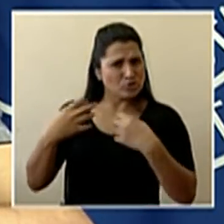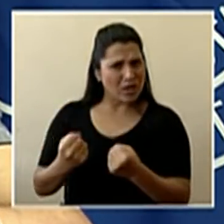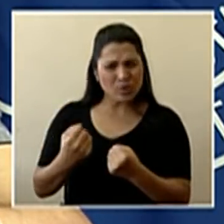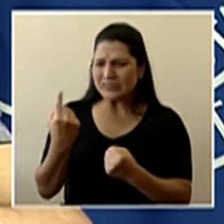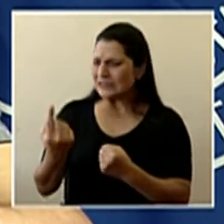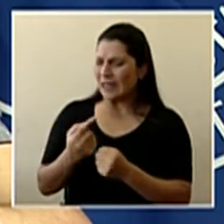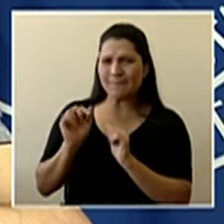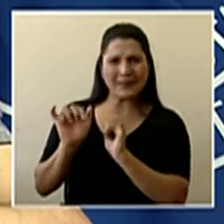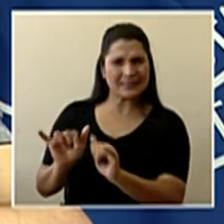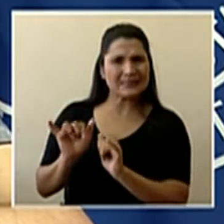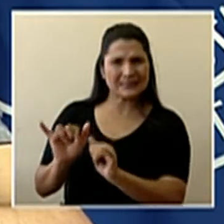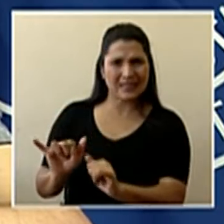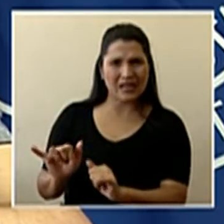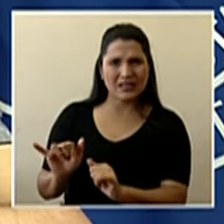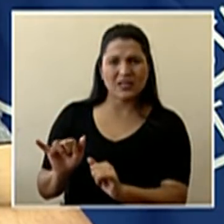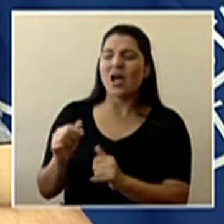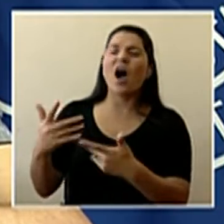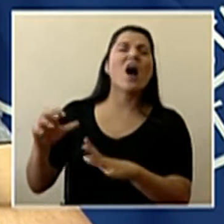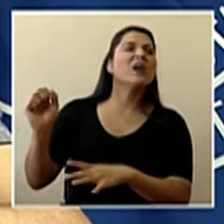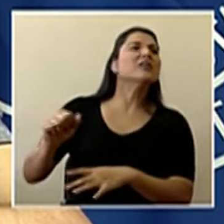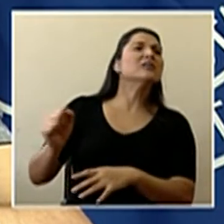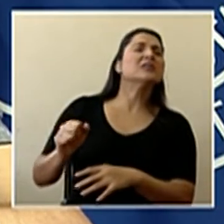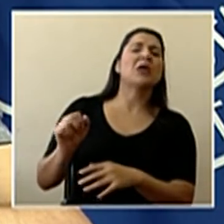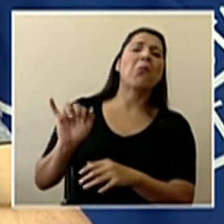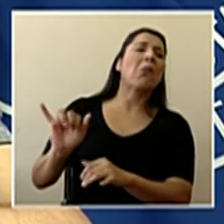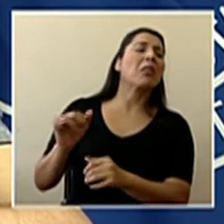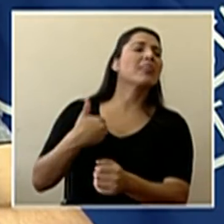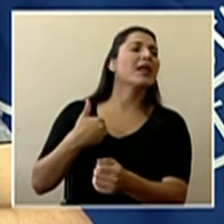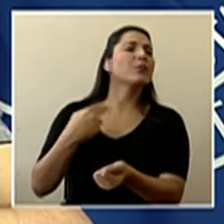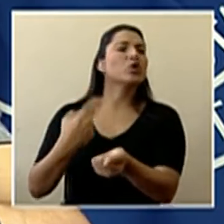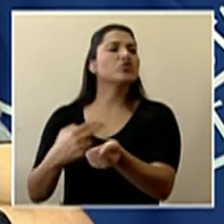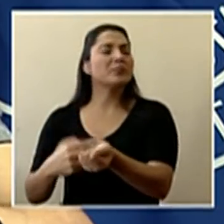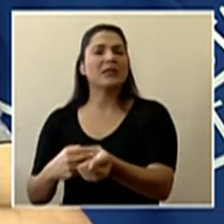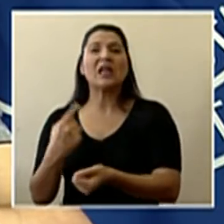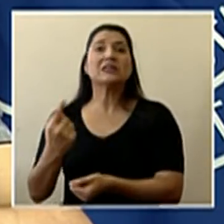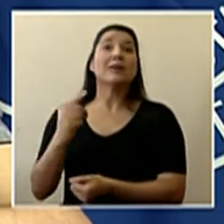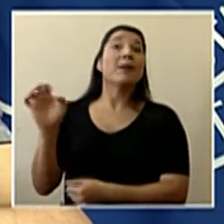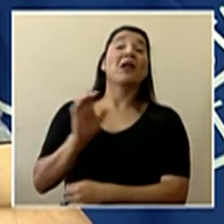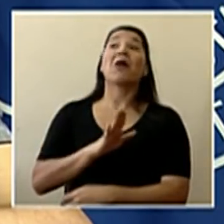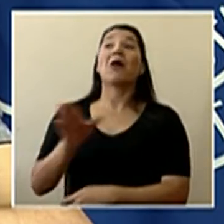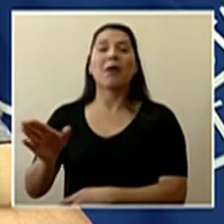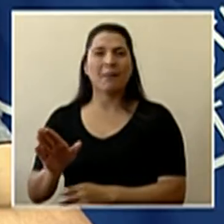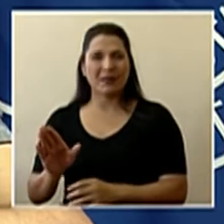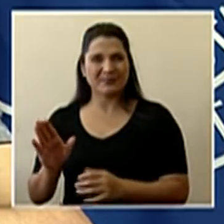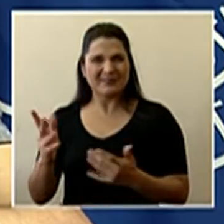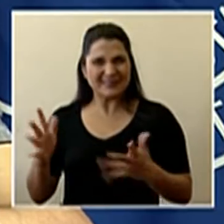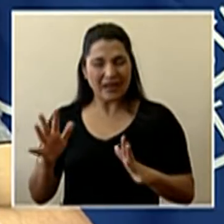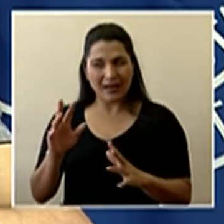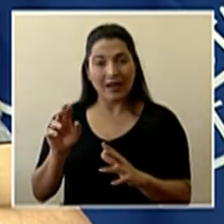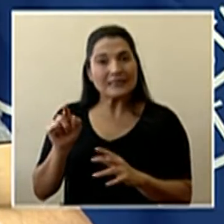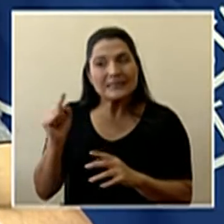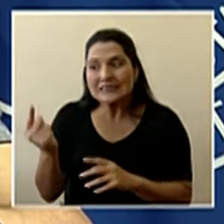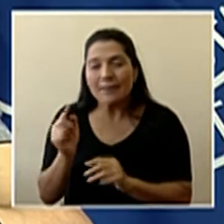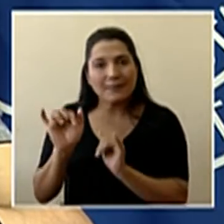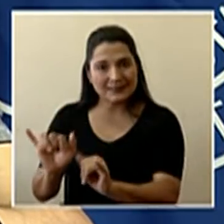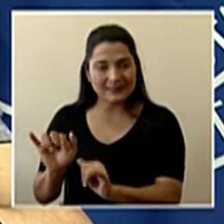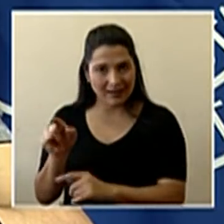instalaciones de salud que siempre las hemos dado por un hecho, que cuando hay una situación de urgencia están ahí y podemos contar con